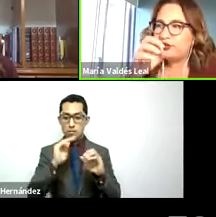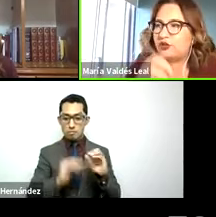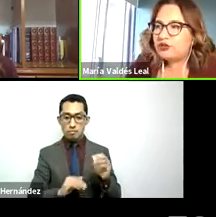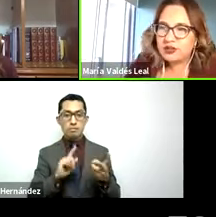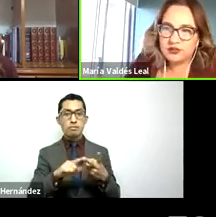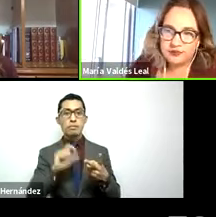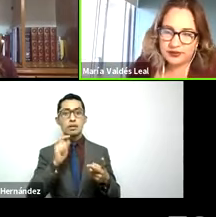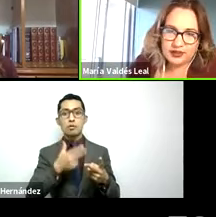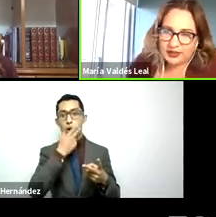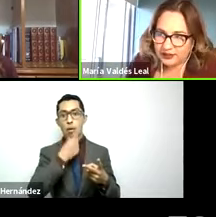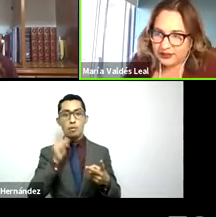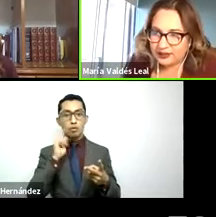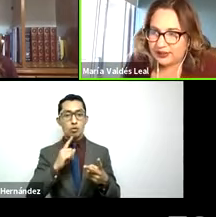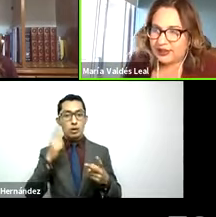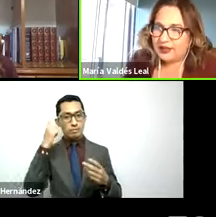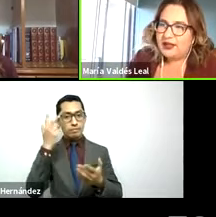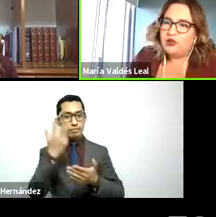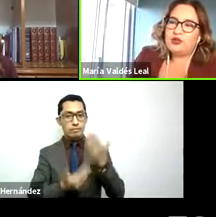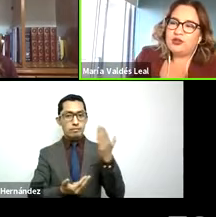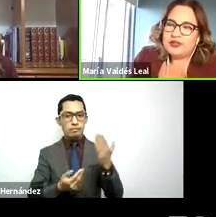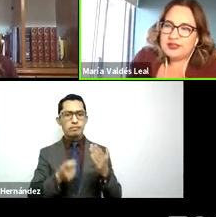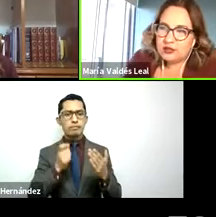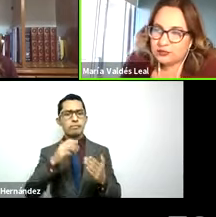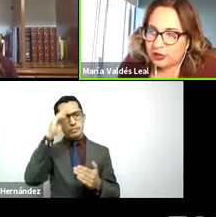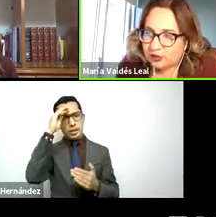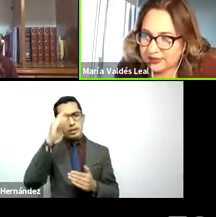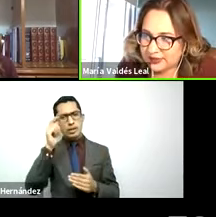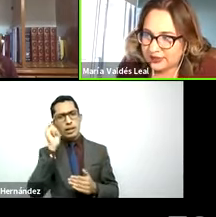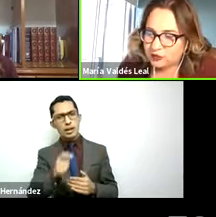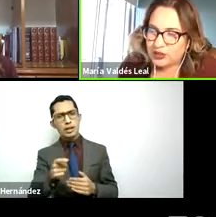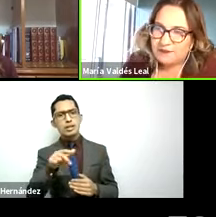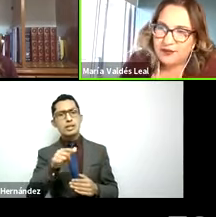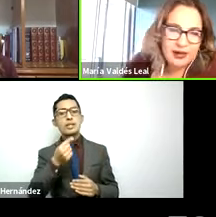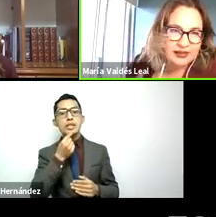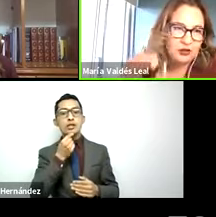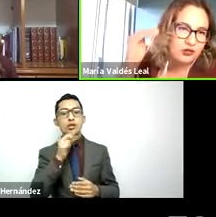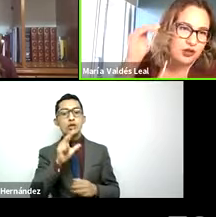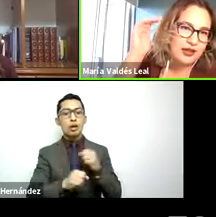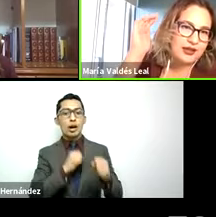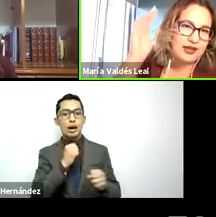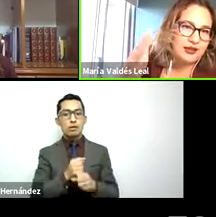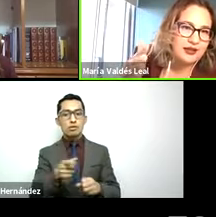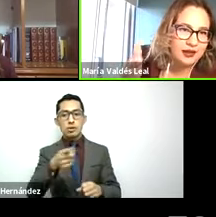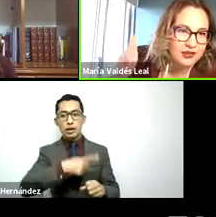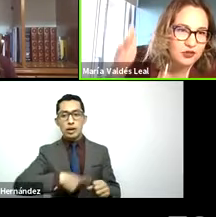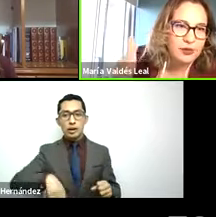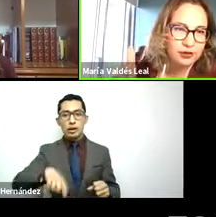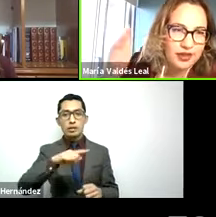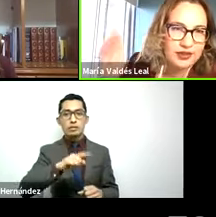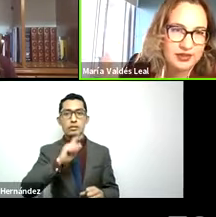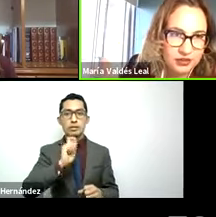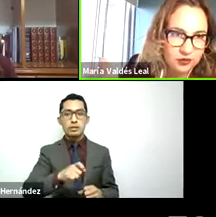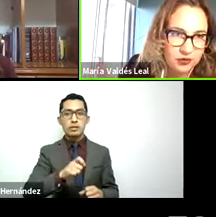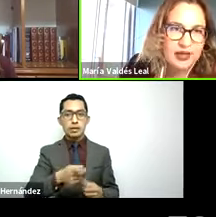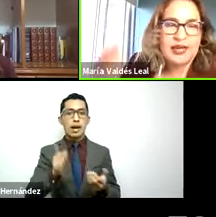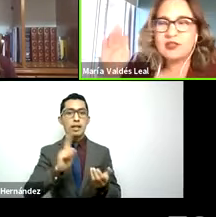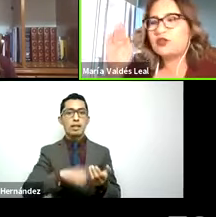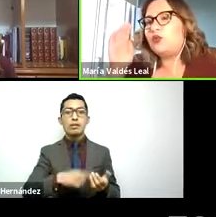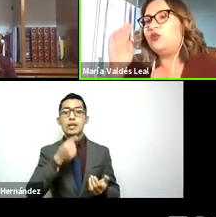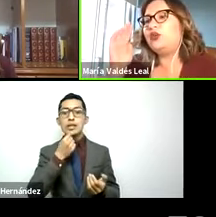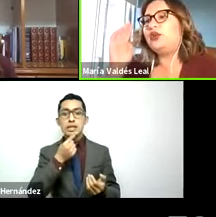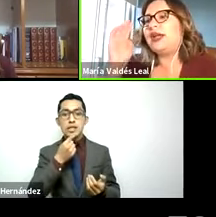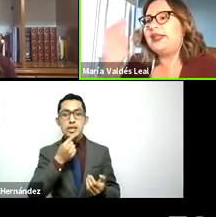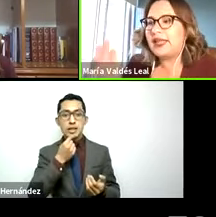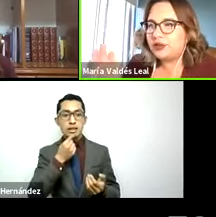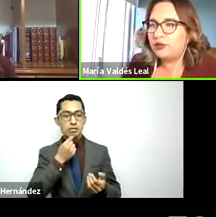género, no significa que los intereses de los menores de edad, o sea, afirmar que el interés superior del niño